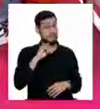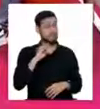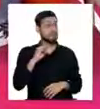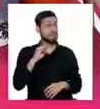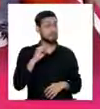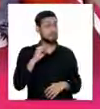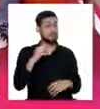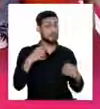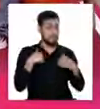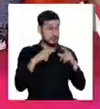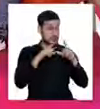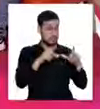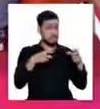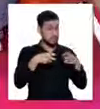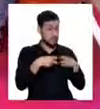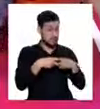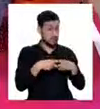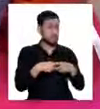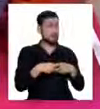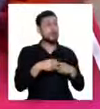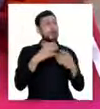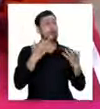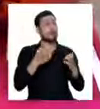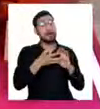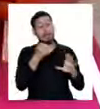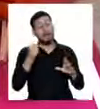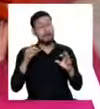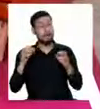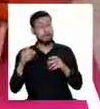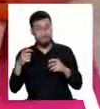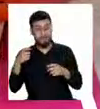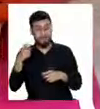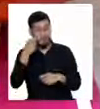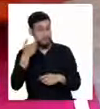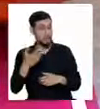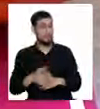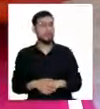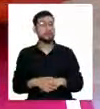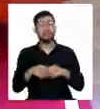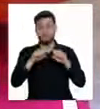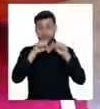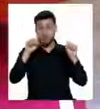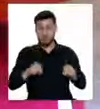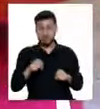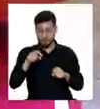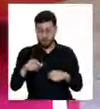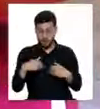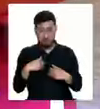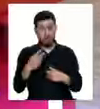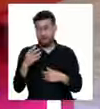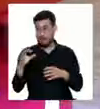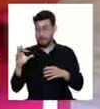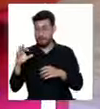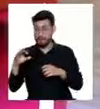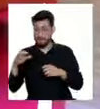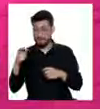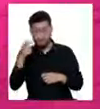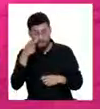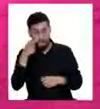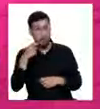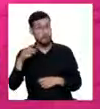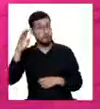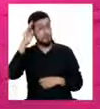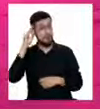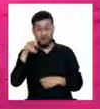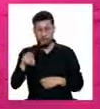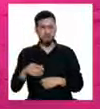tiene una licencia electrónica y de ahí quiere sacar la física, cuando en el sistema sale que tiene la física. Ajá. Y cuando